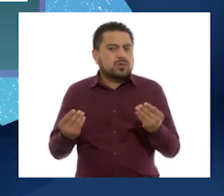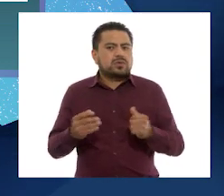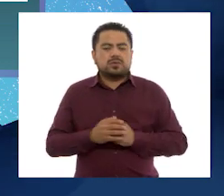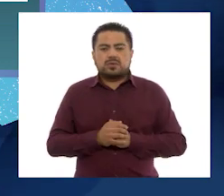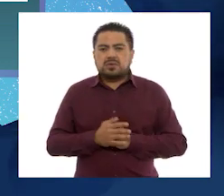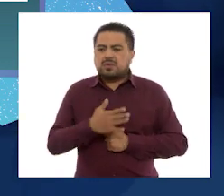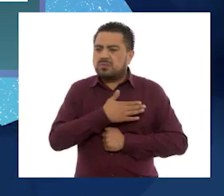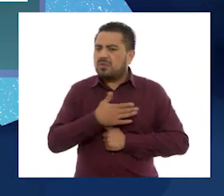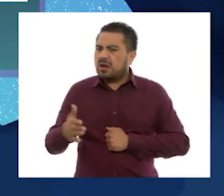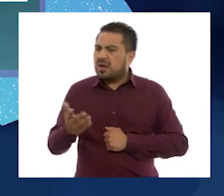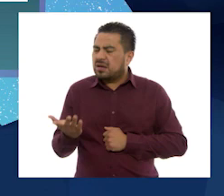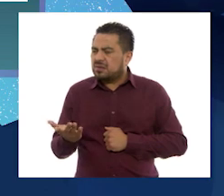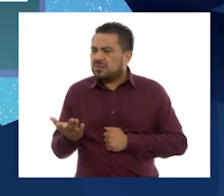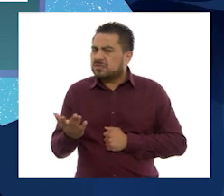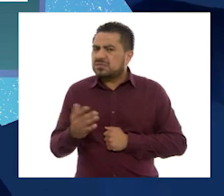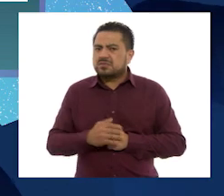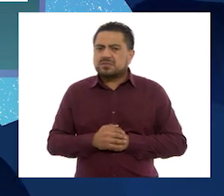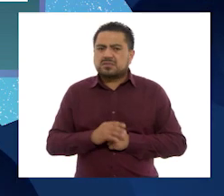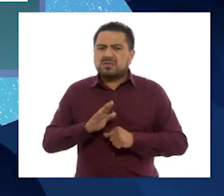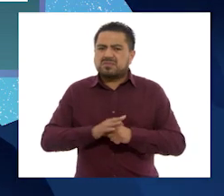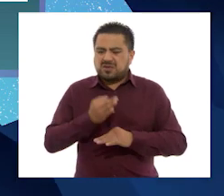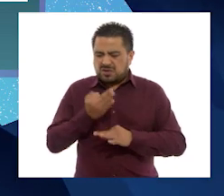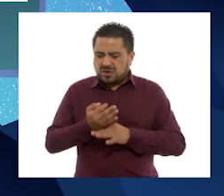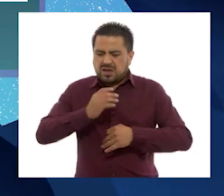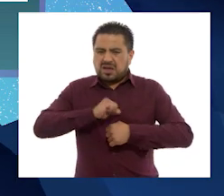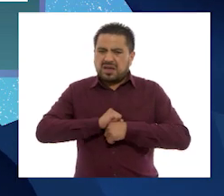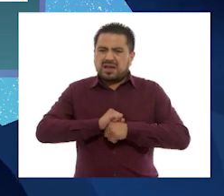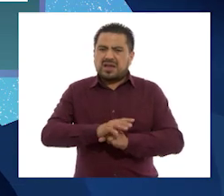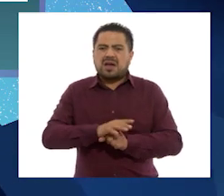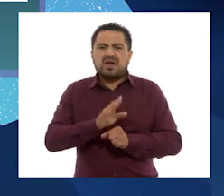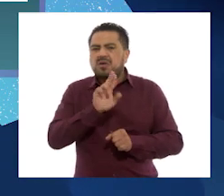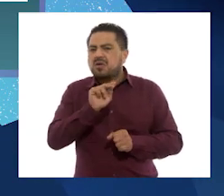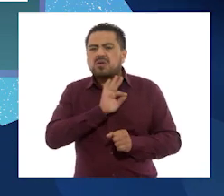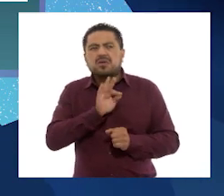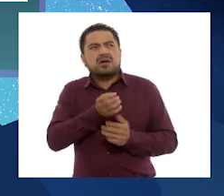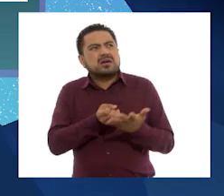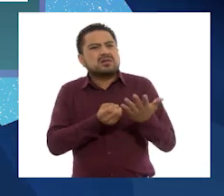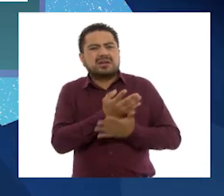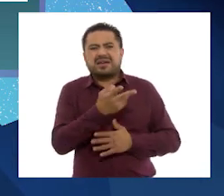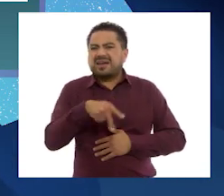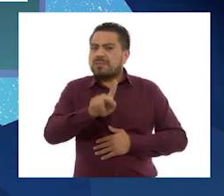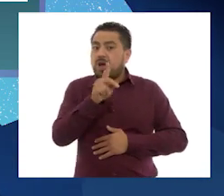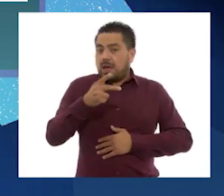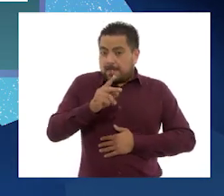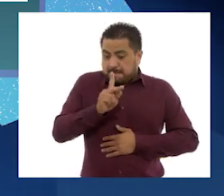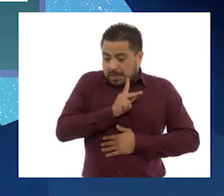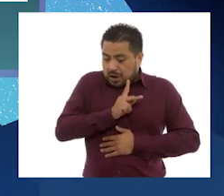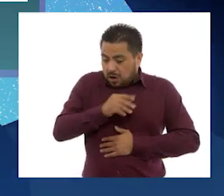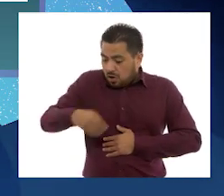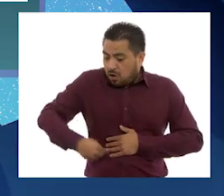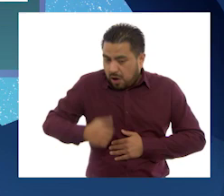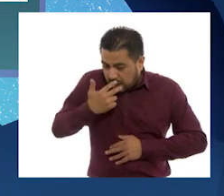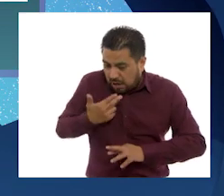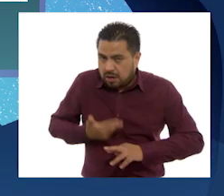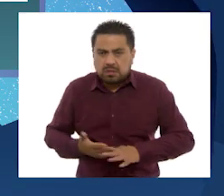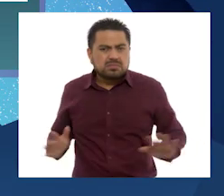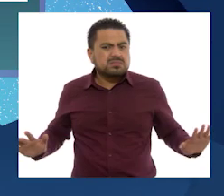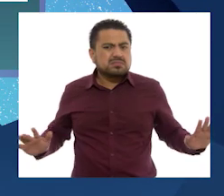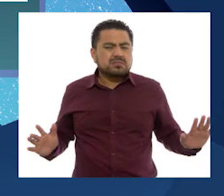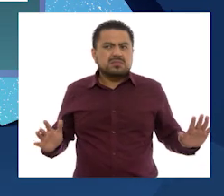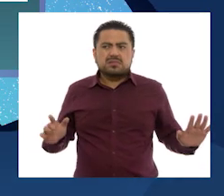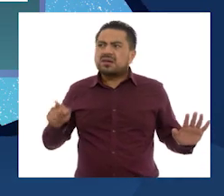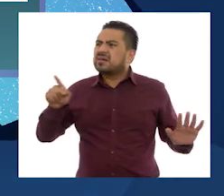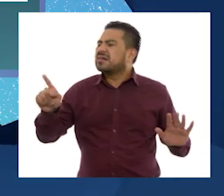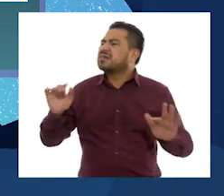Bueno, Carola, pues es que por la pandemia y porque no podemos salir... ¡Ay, pero eso no es mi culpa! Oye, Carola,